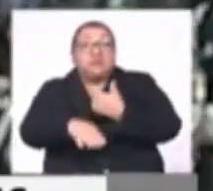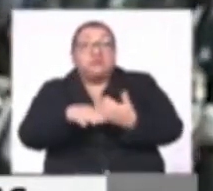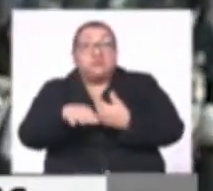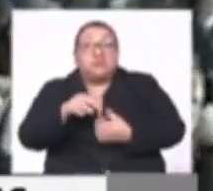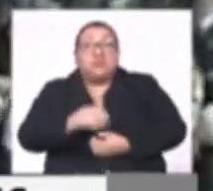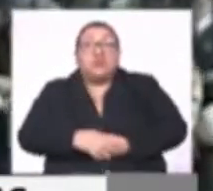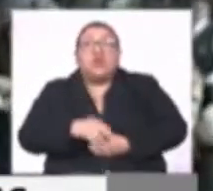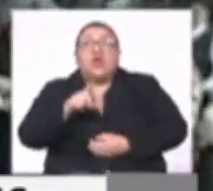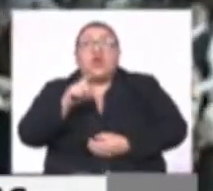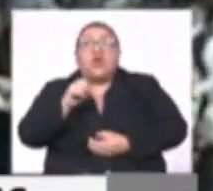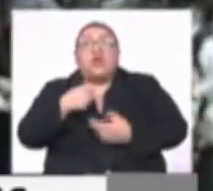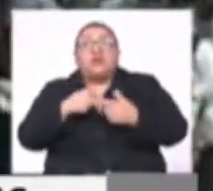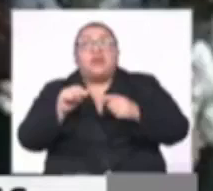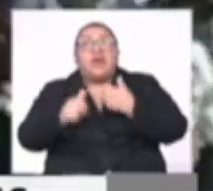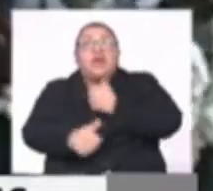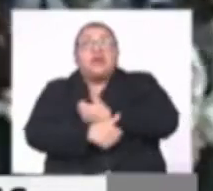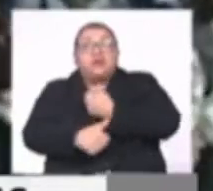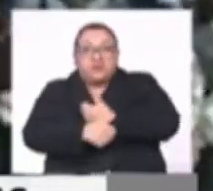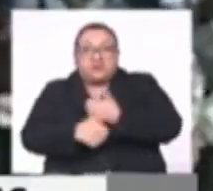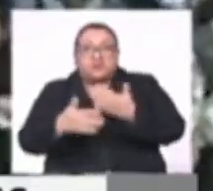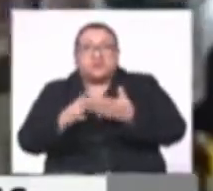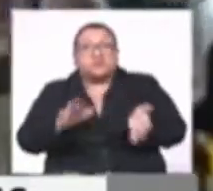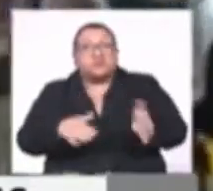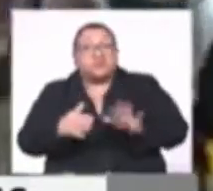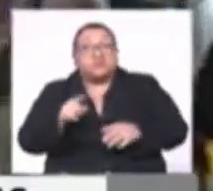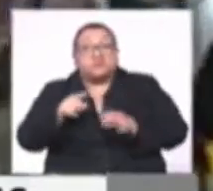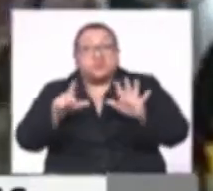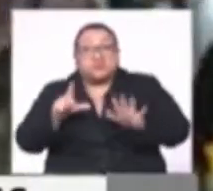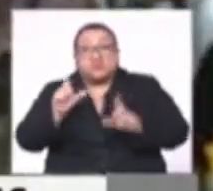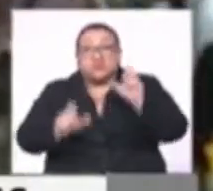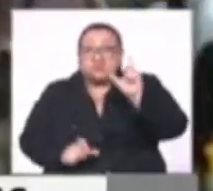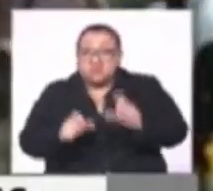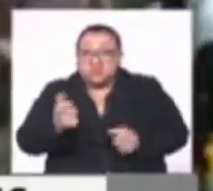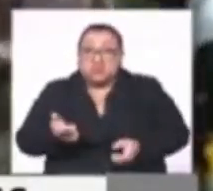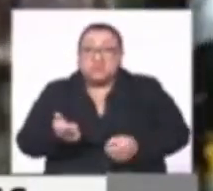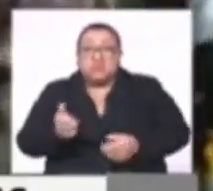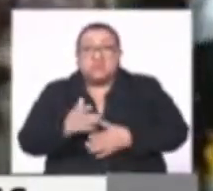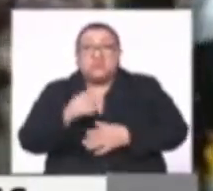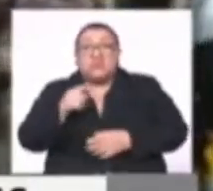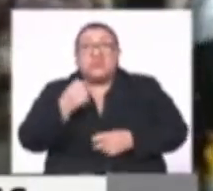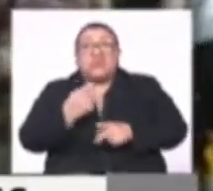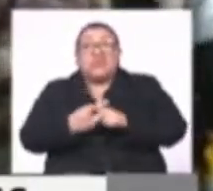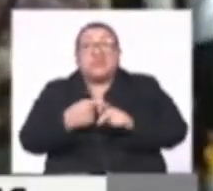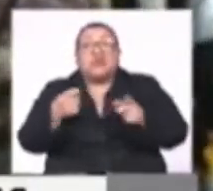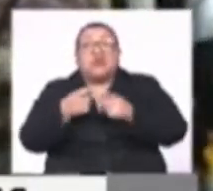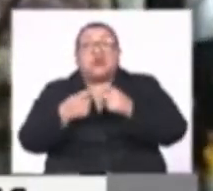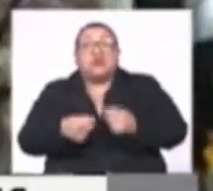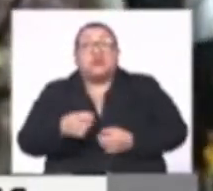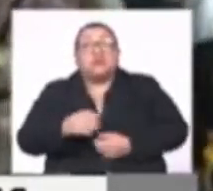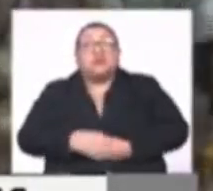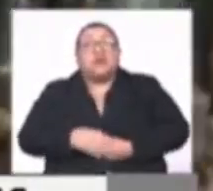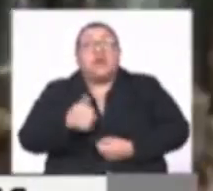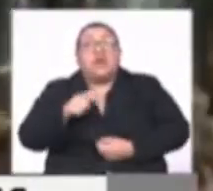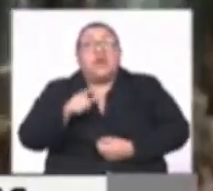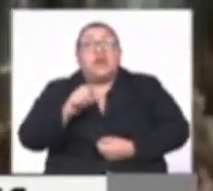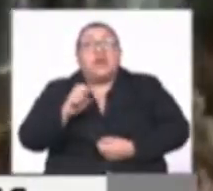Los Libertadores en Ayacucho, donde fallecieron 17 personas, entre ellas el excongresista Edgar Alarcón. En tanto, la segunda